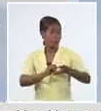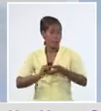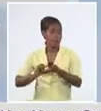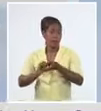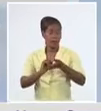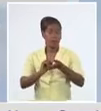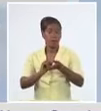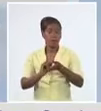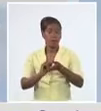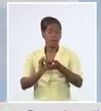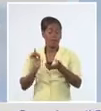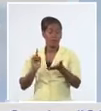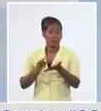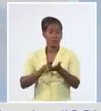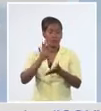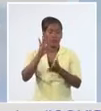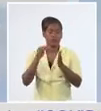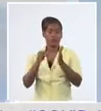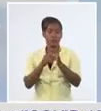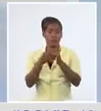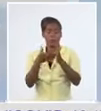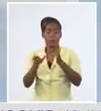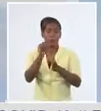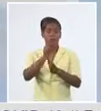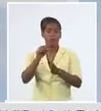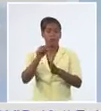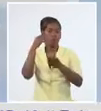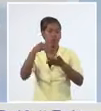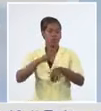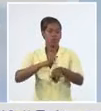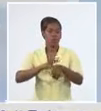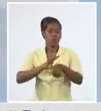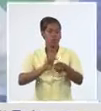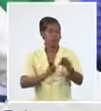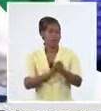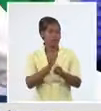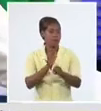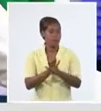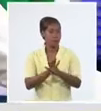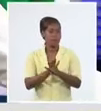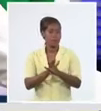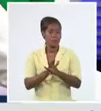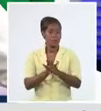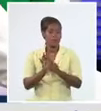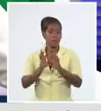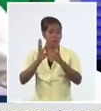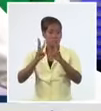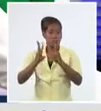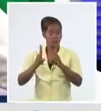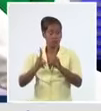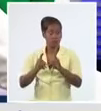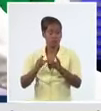4.397 fallecidos durante toda la pandemia. Letalidad igual a la del día de ayer,